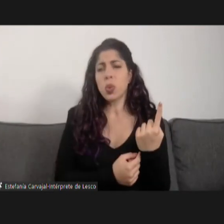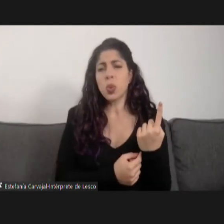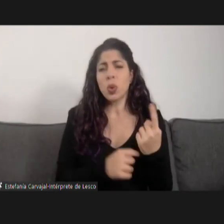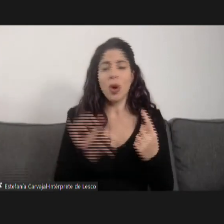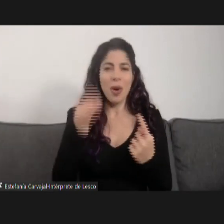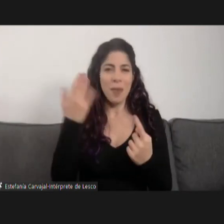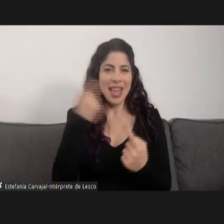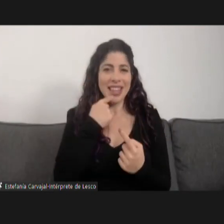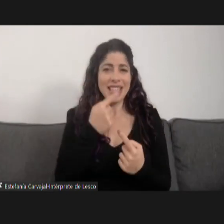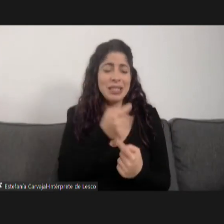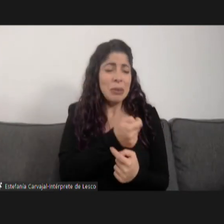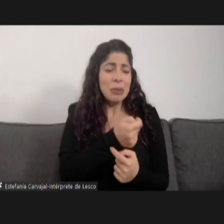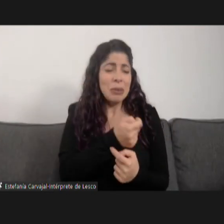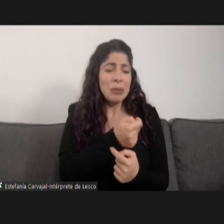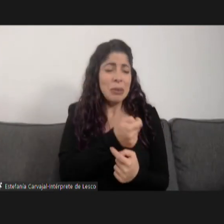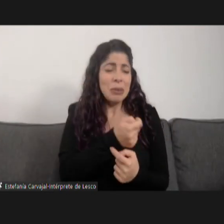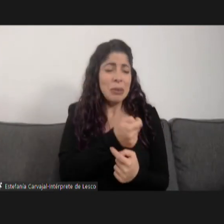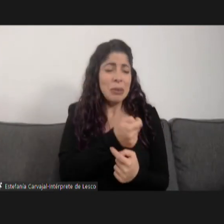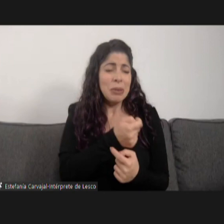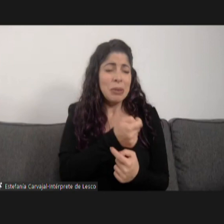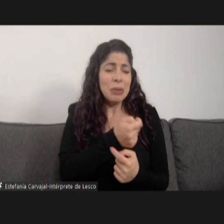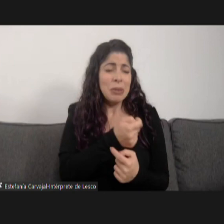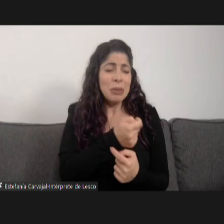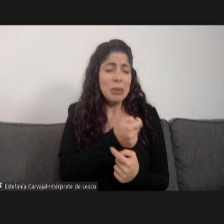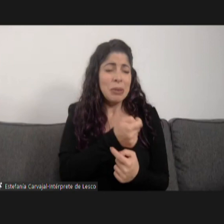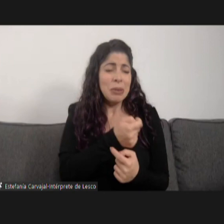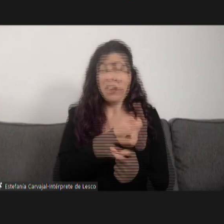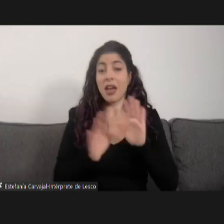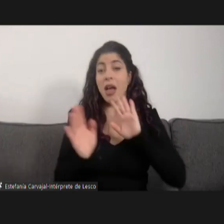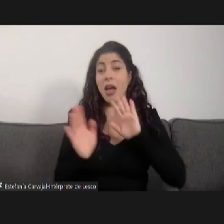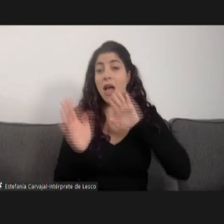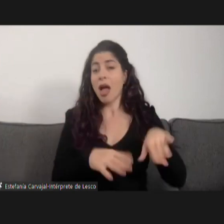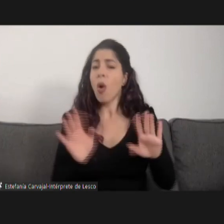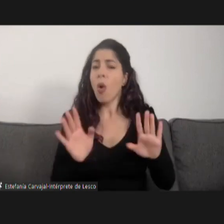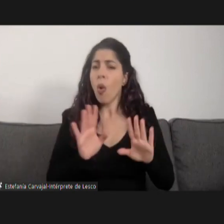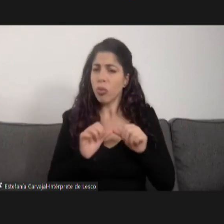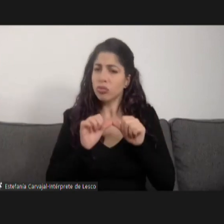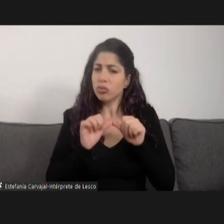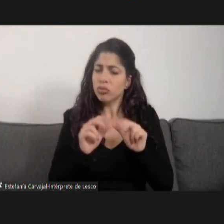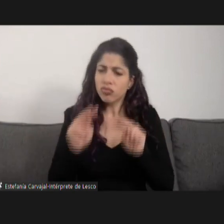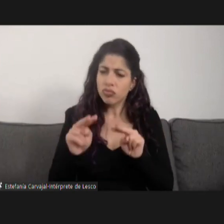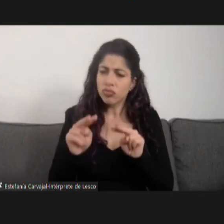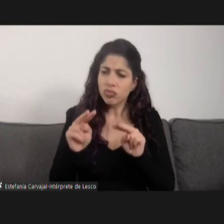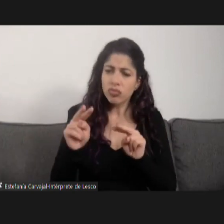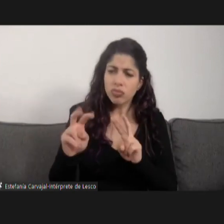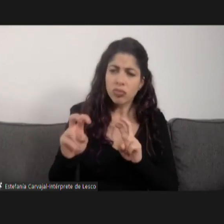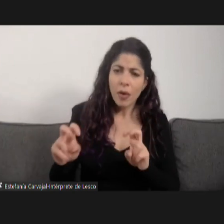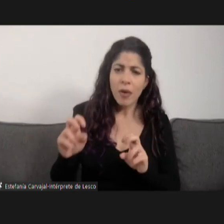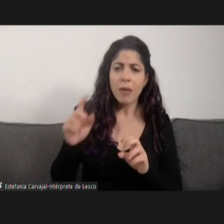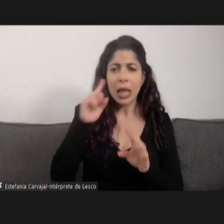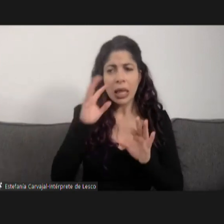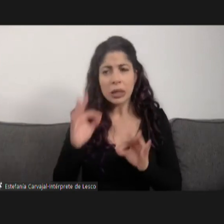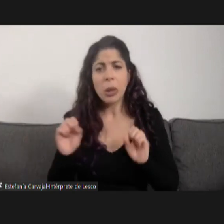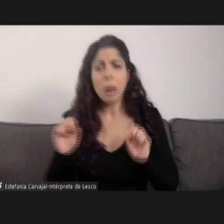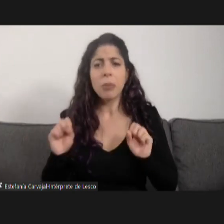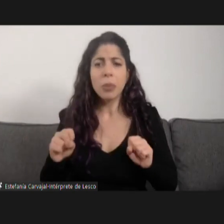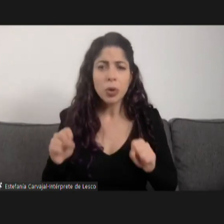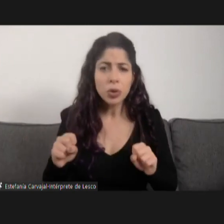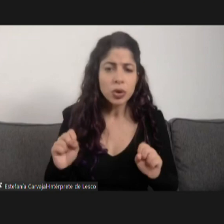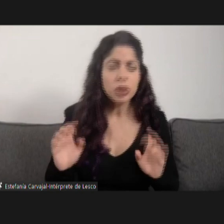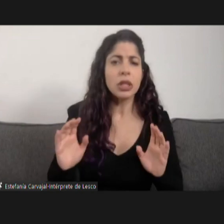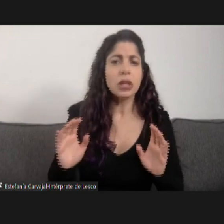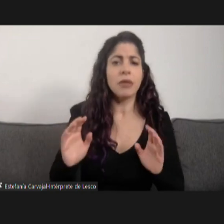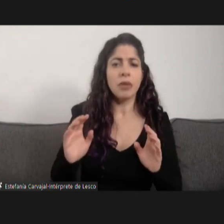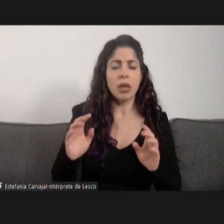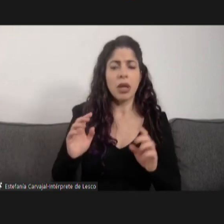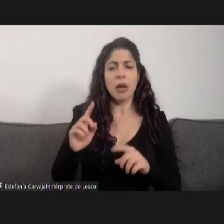anteriormente, eso no significa que la decisión no se está valorando constantemente y eventualmente sabemos que es una posibilidad de que tengamos que ir completamente a la